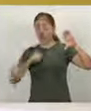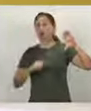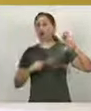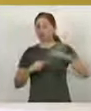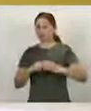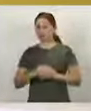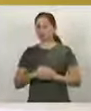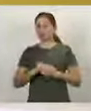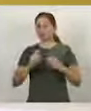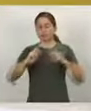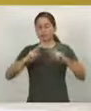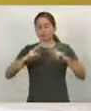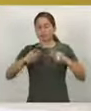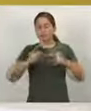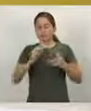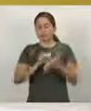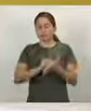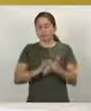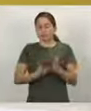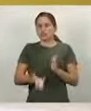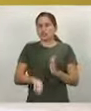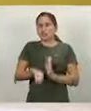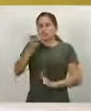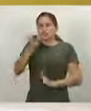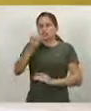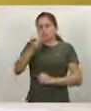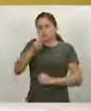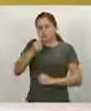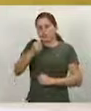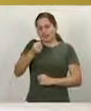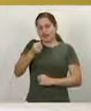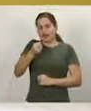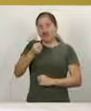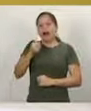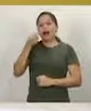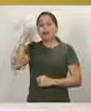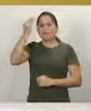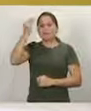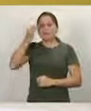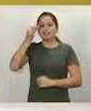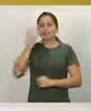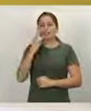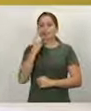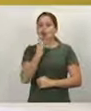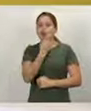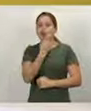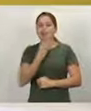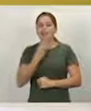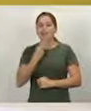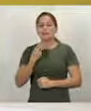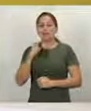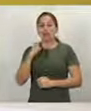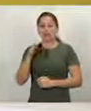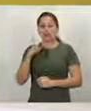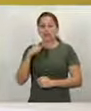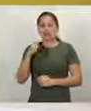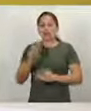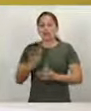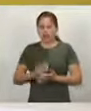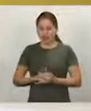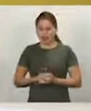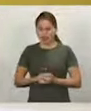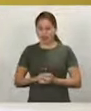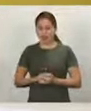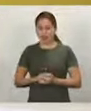se ponía bien alto la memoria del apóstol en el año de su centenario. Entonces,